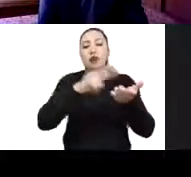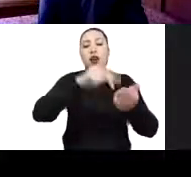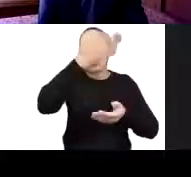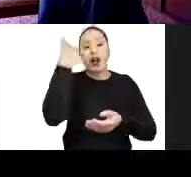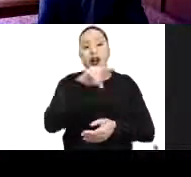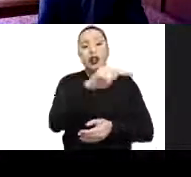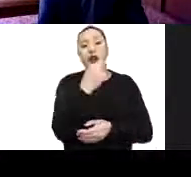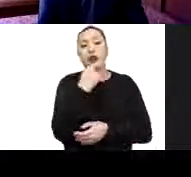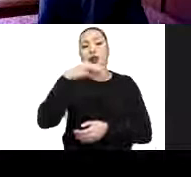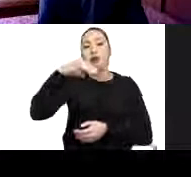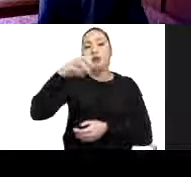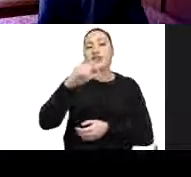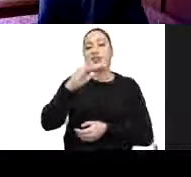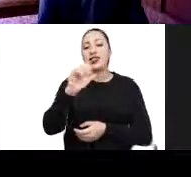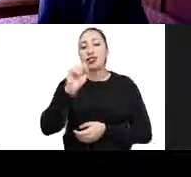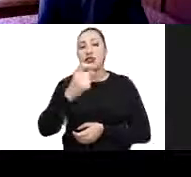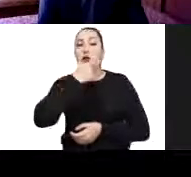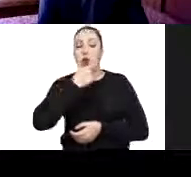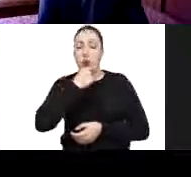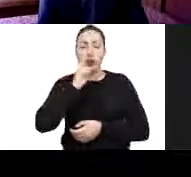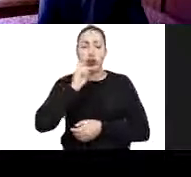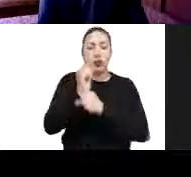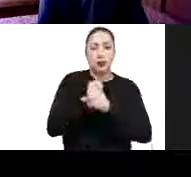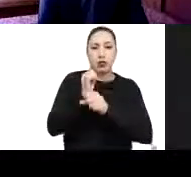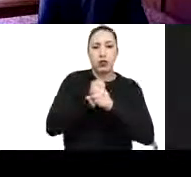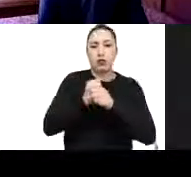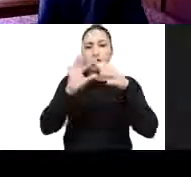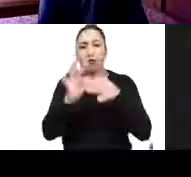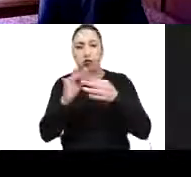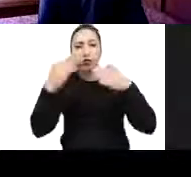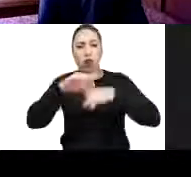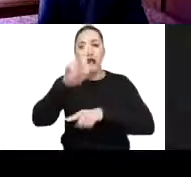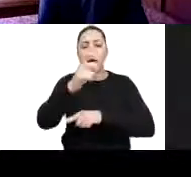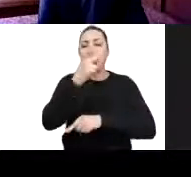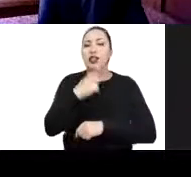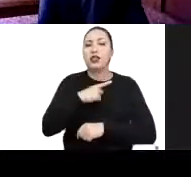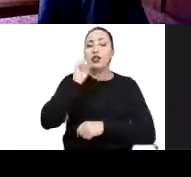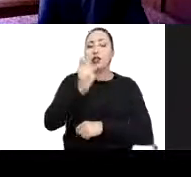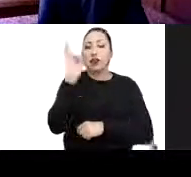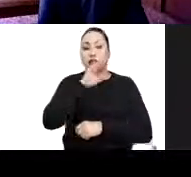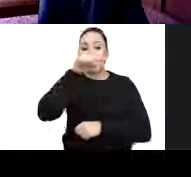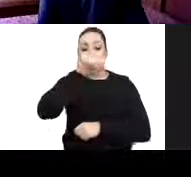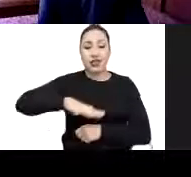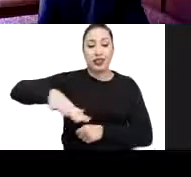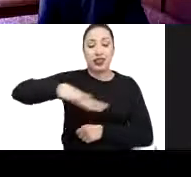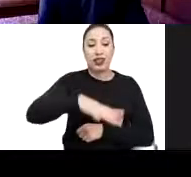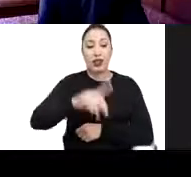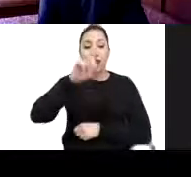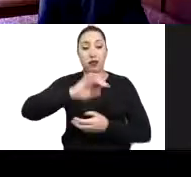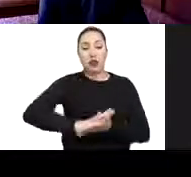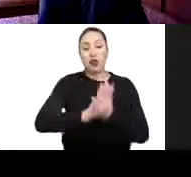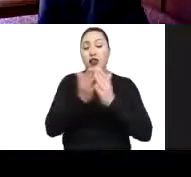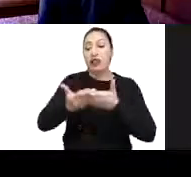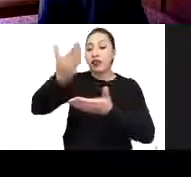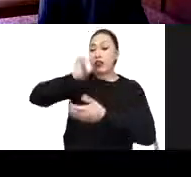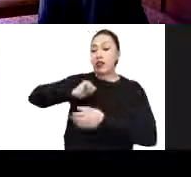Añón, una investigadora que hizo un trabajo muy interesante sobre el agua, nos dice: si en el mundo náhuatl el signo que remite a la guerra sagrada es el